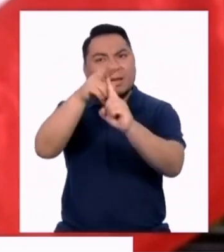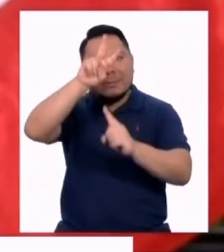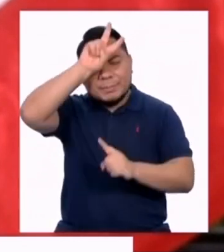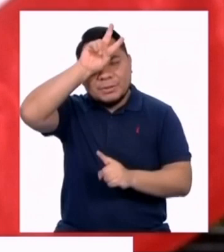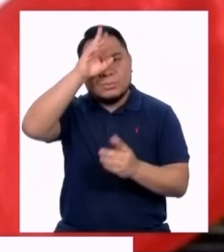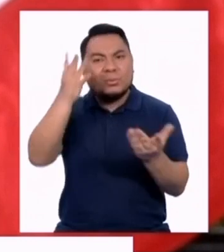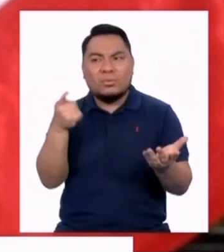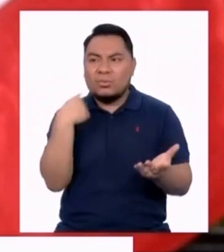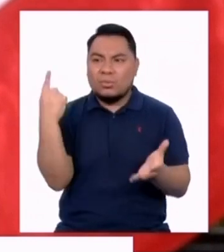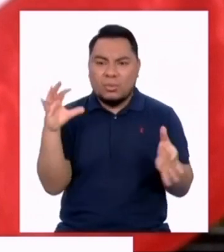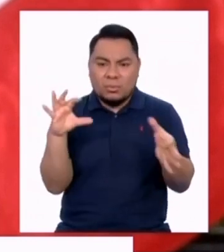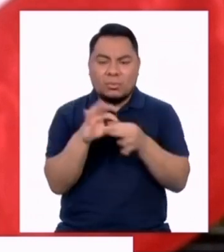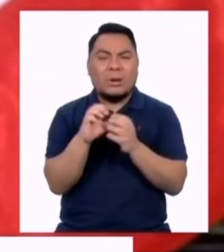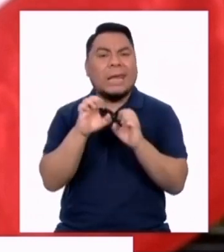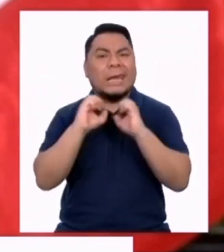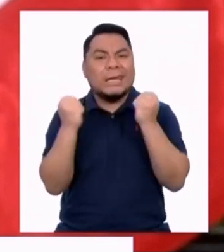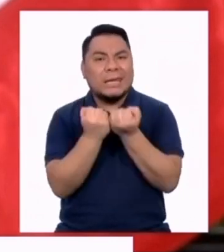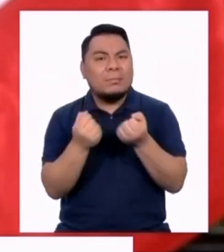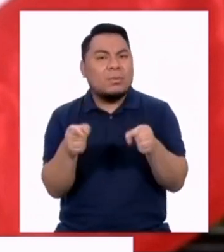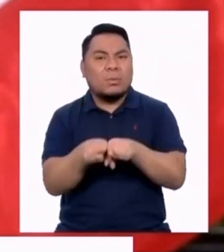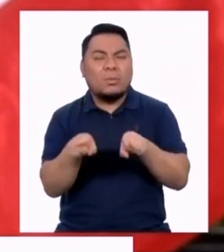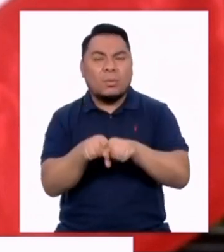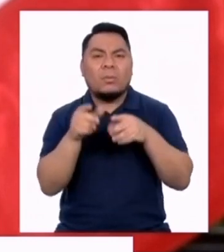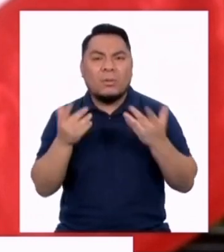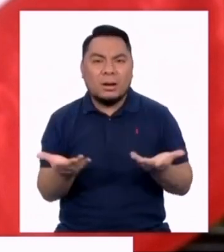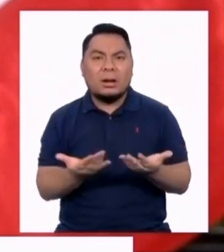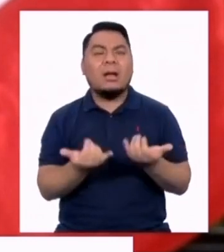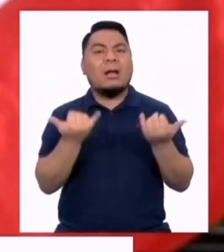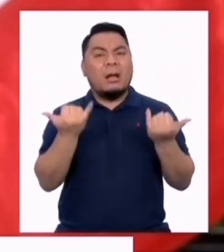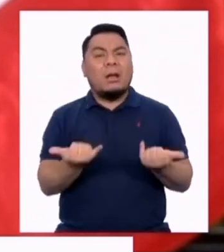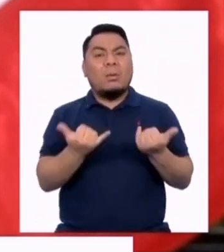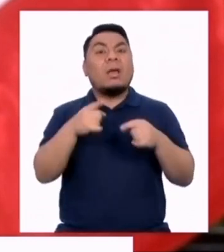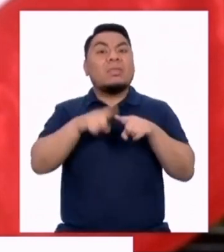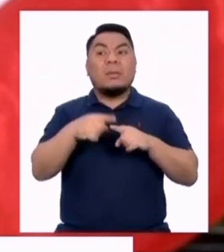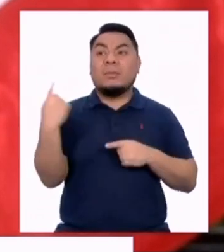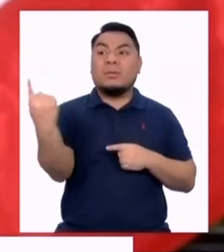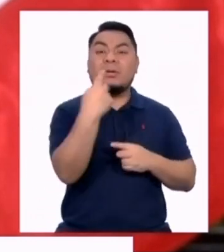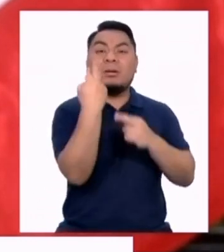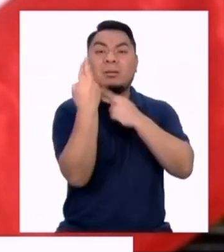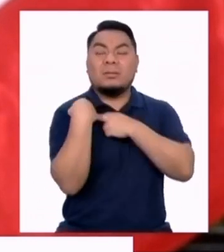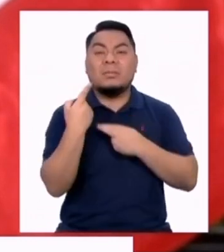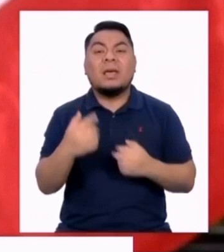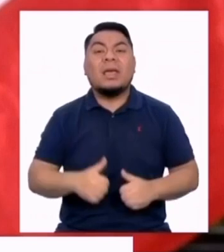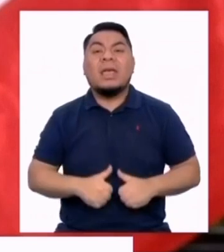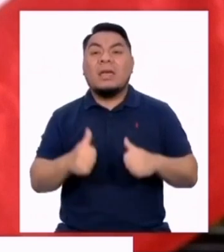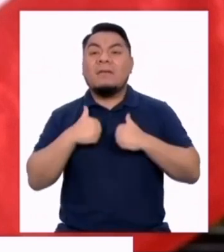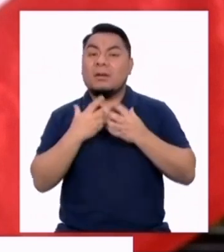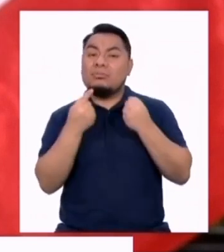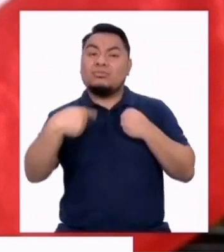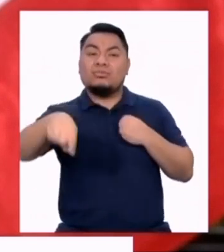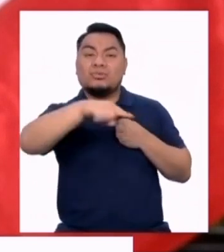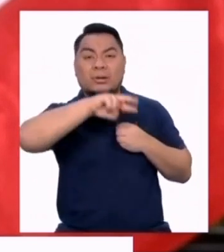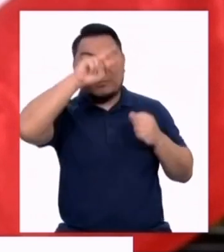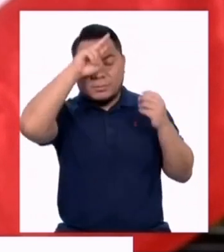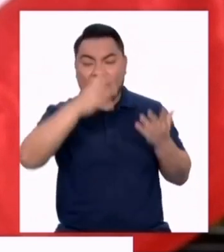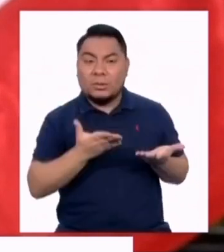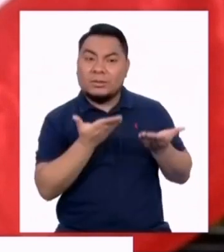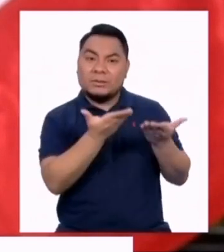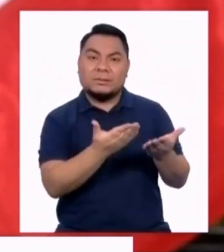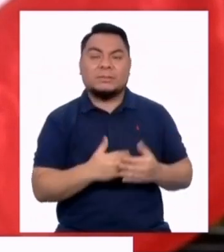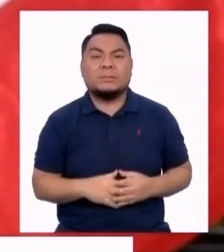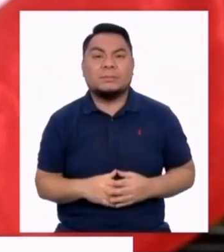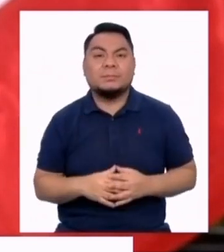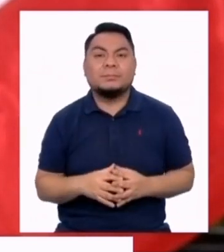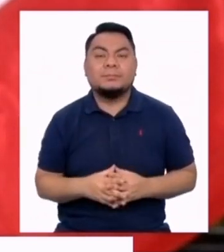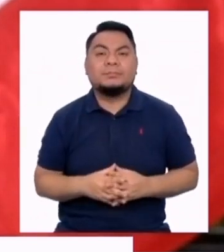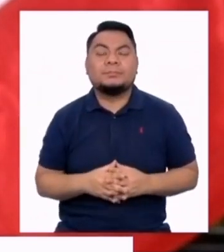la vida y la salud de miles de peruanos el momento para demostrar la unidad